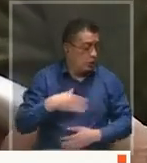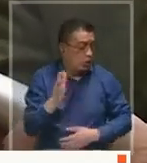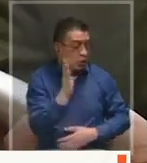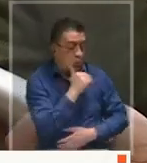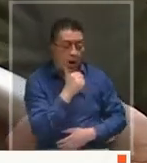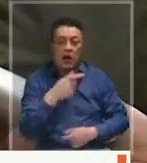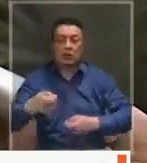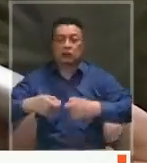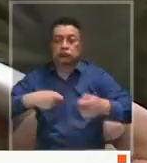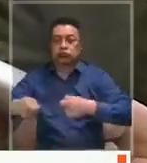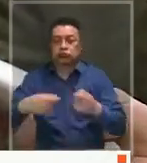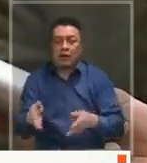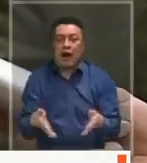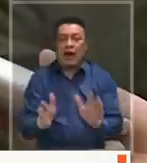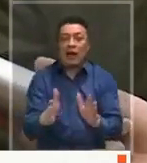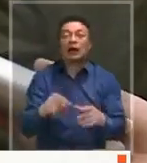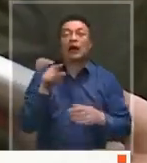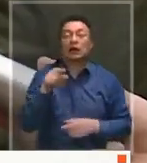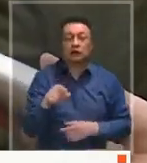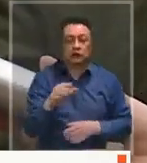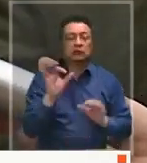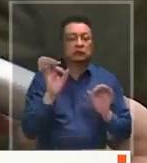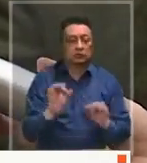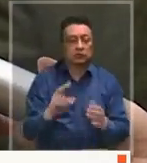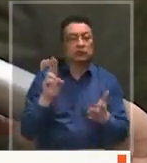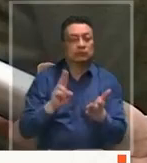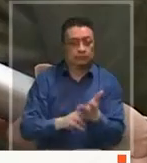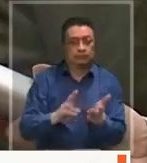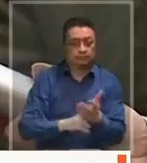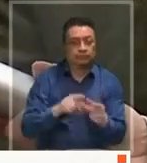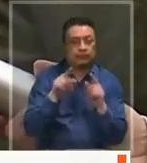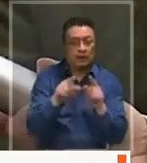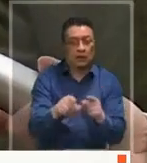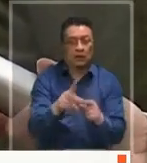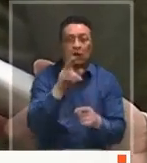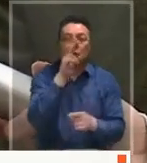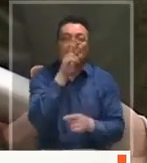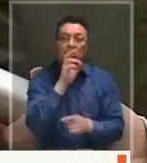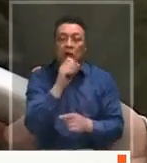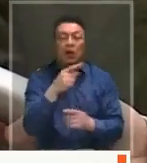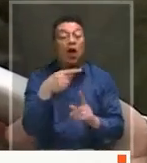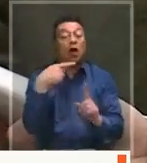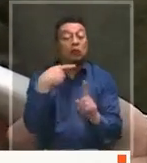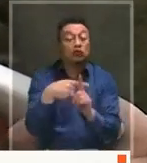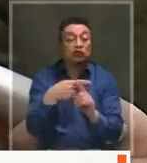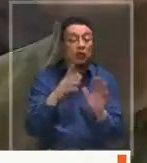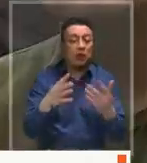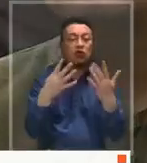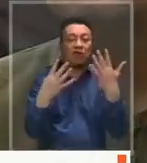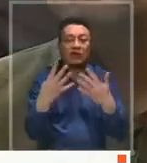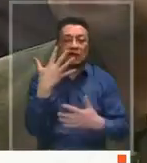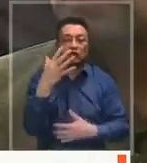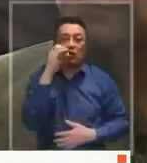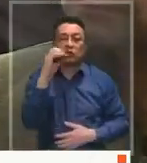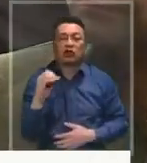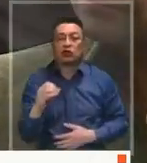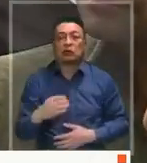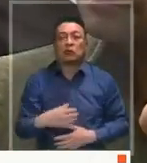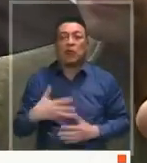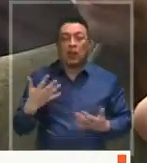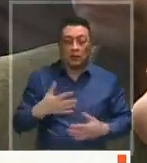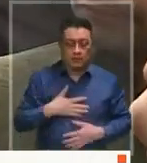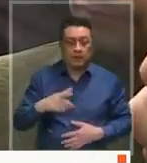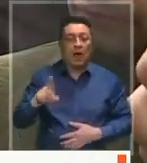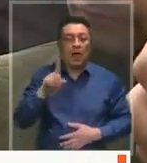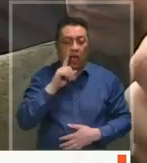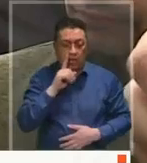ambulante. No lo tenemos, sencillamente esto es de una tasa de efectividad, no sé, del 95%. Hemos tenido una